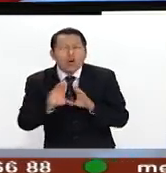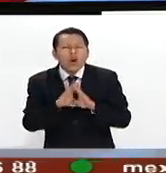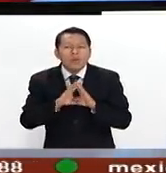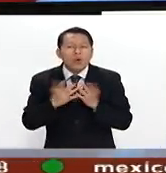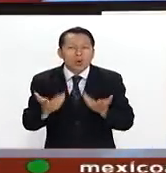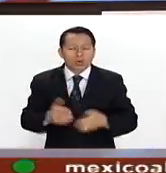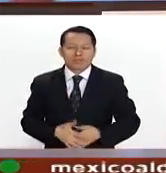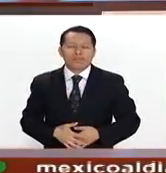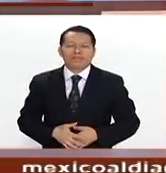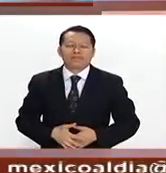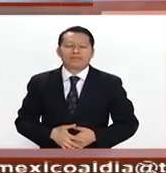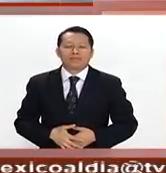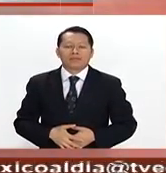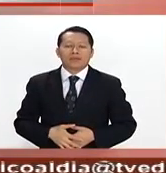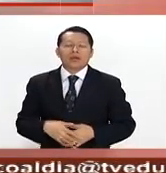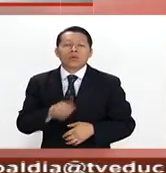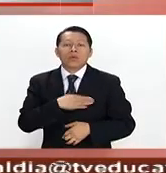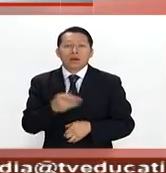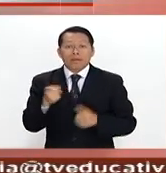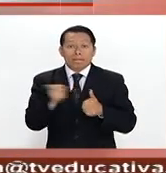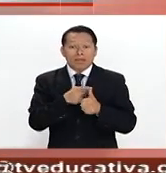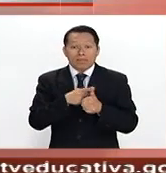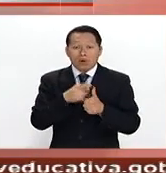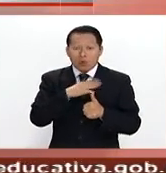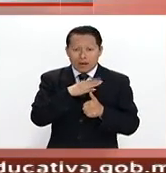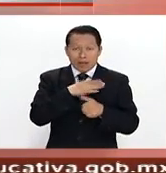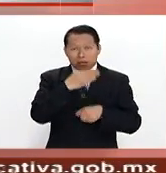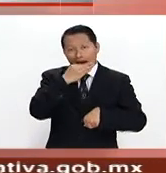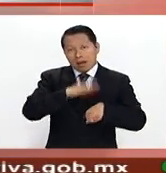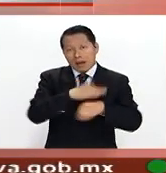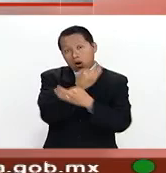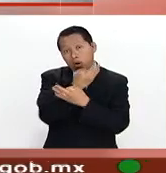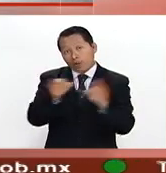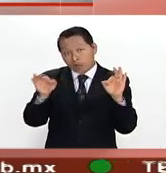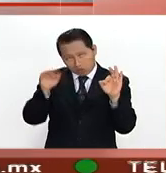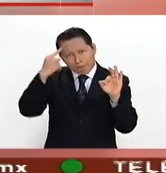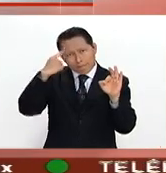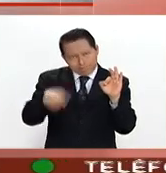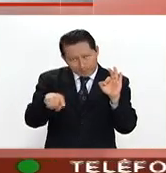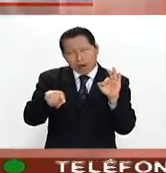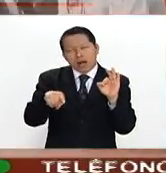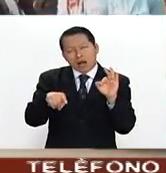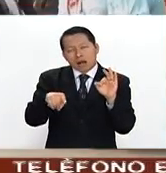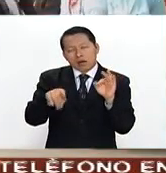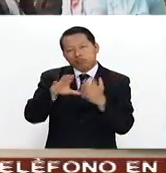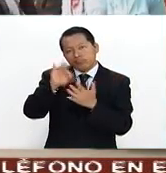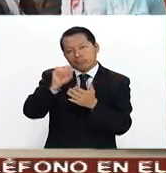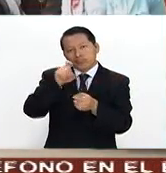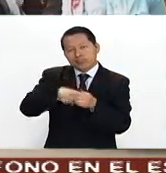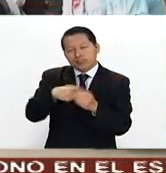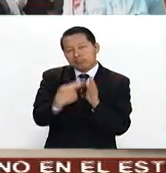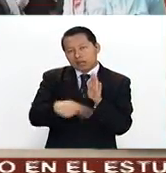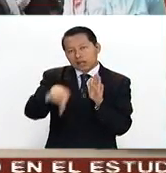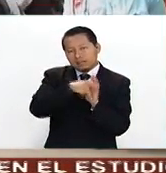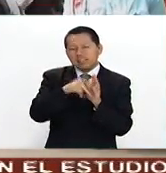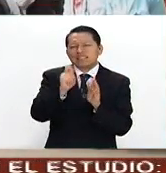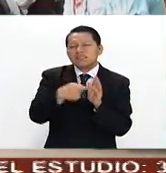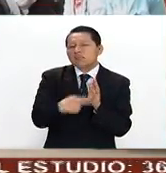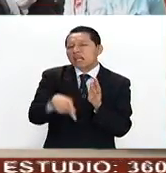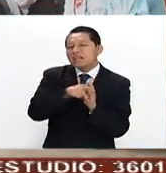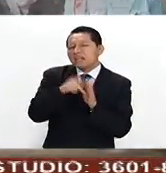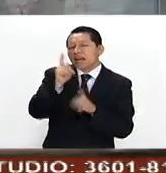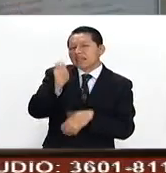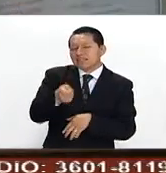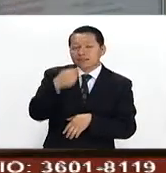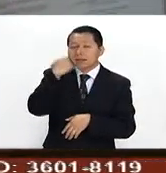Bueno, primeramente se abre una convocatoria para asignación de plaza a los alumnos. Me refiero a una plaza, es decir, a